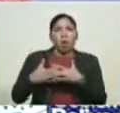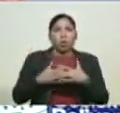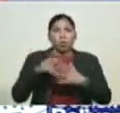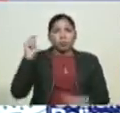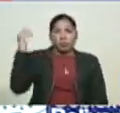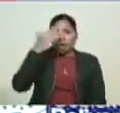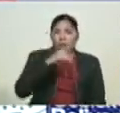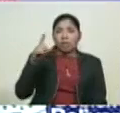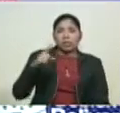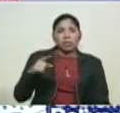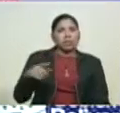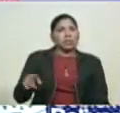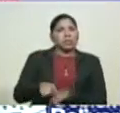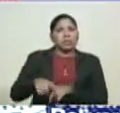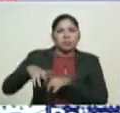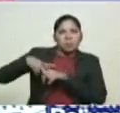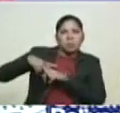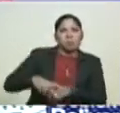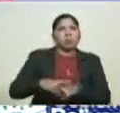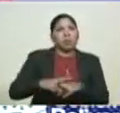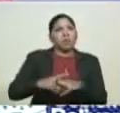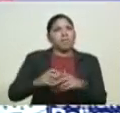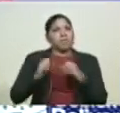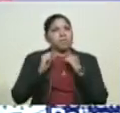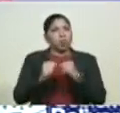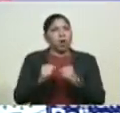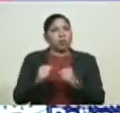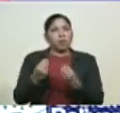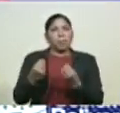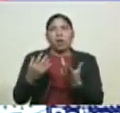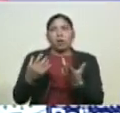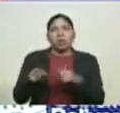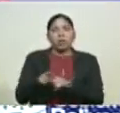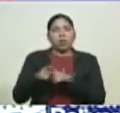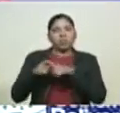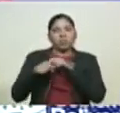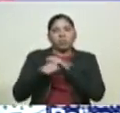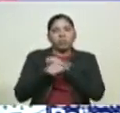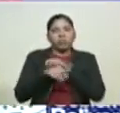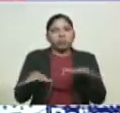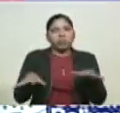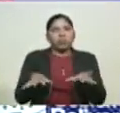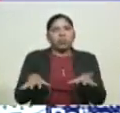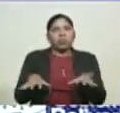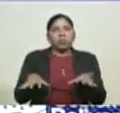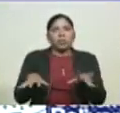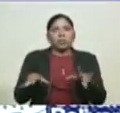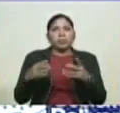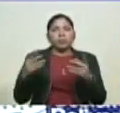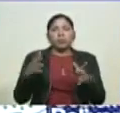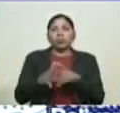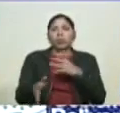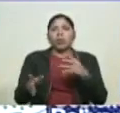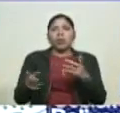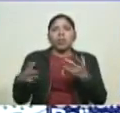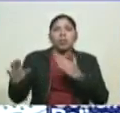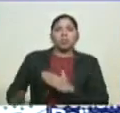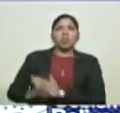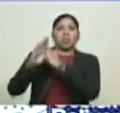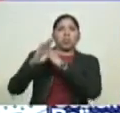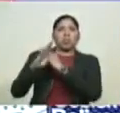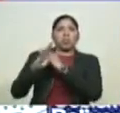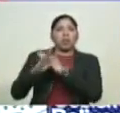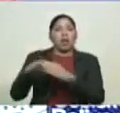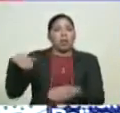una presión feroz para tratar de manchar las elecciones venezolanas y no pudieron. Para tratar de detener las